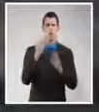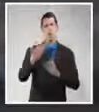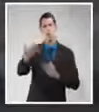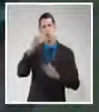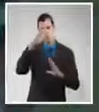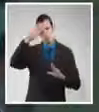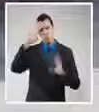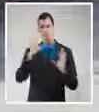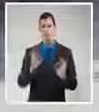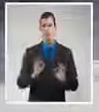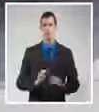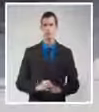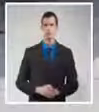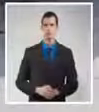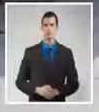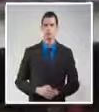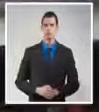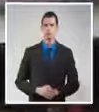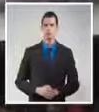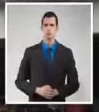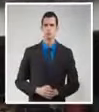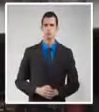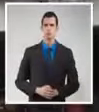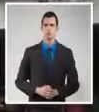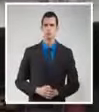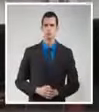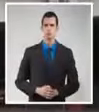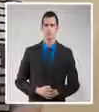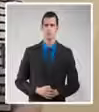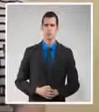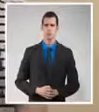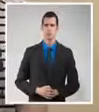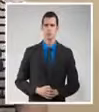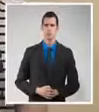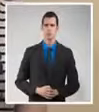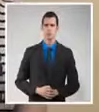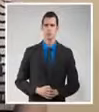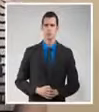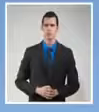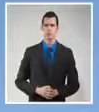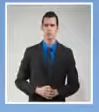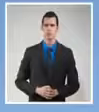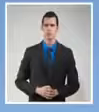Hablando vaina y me asombro, que ahora se quieren poner.